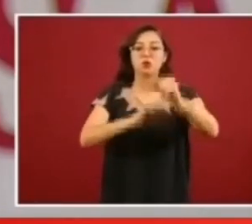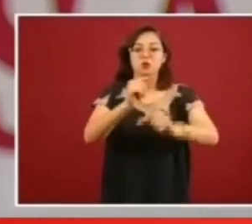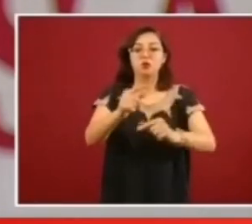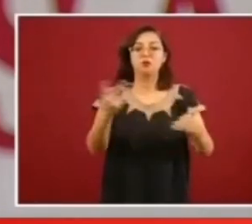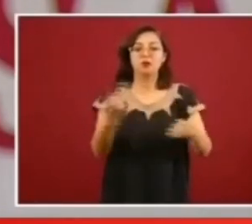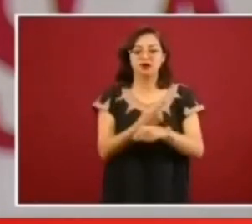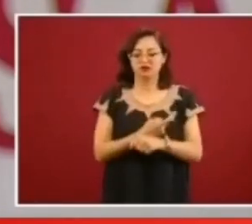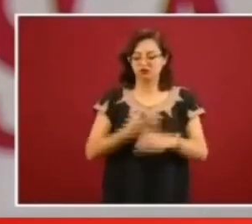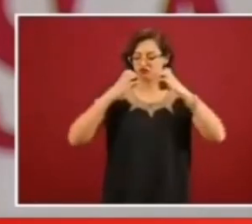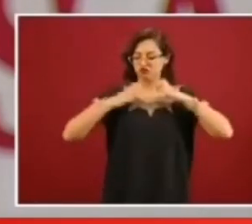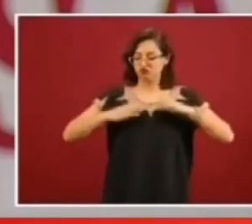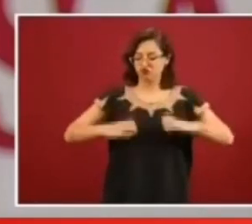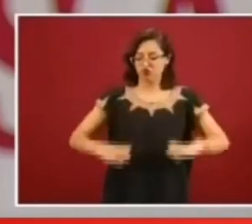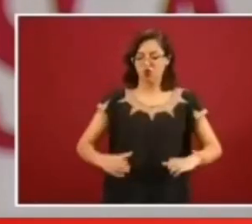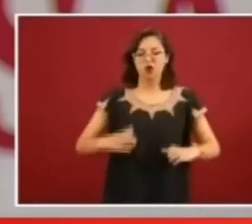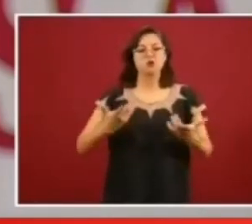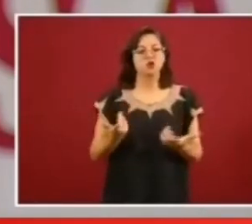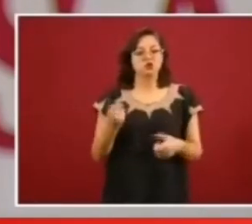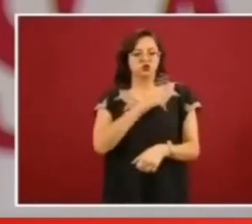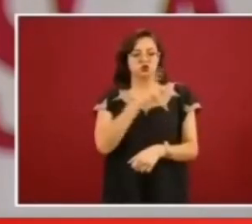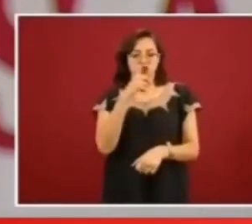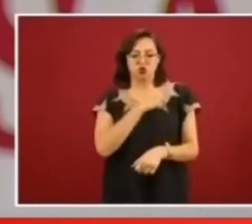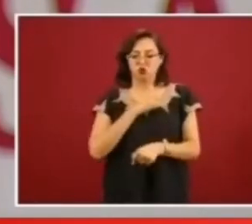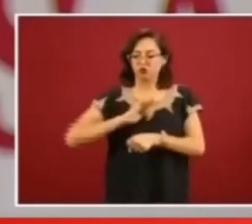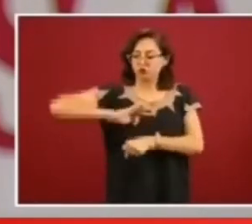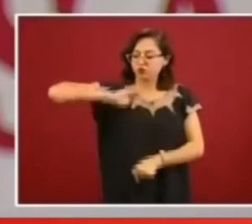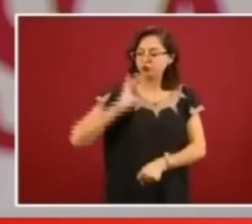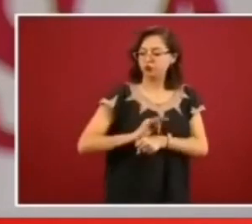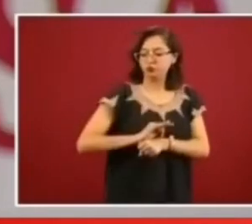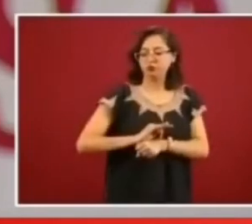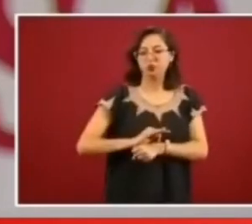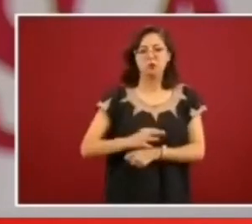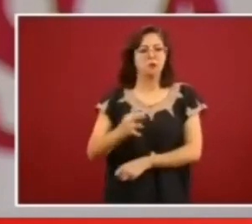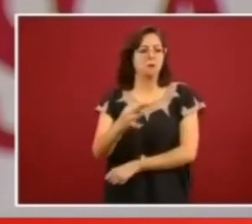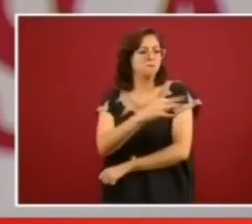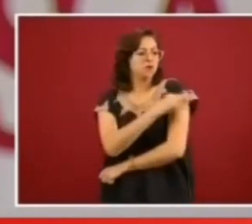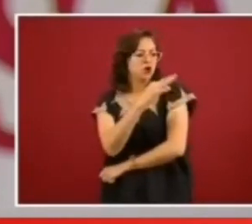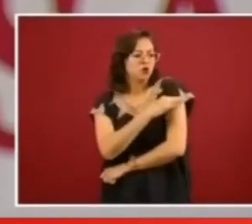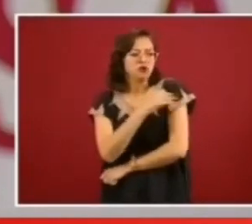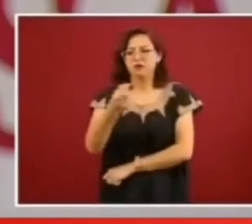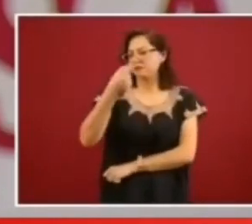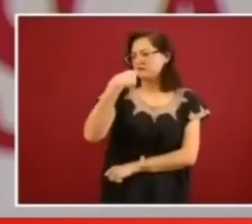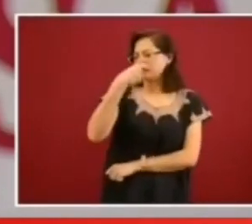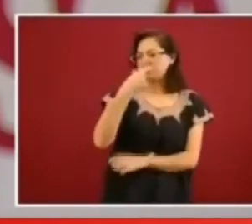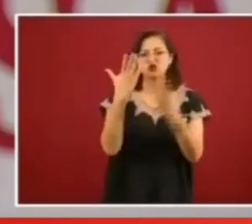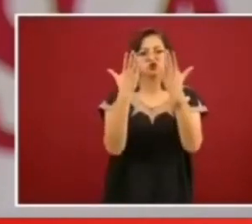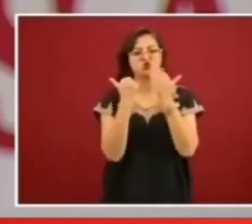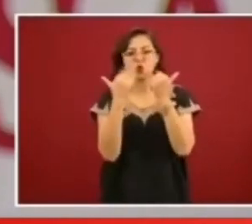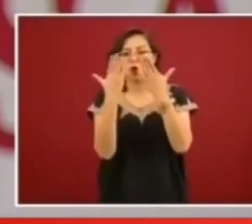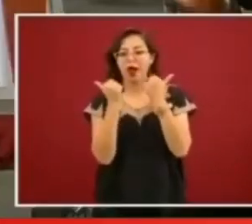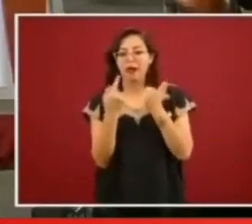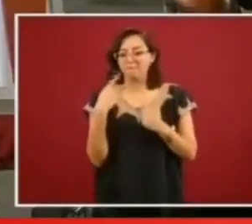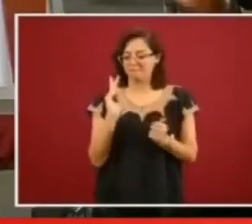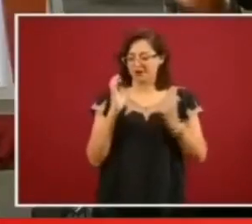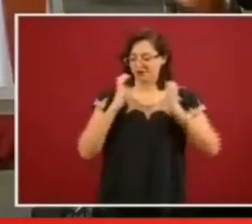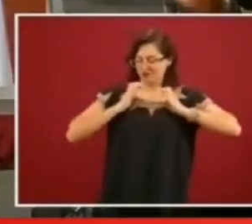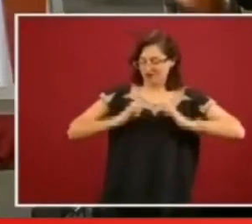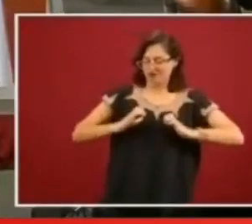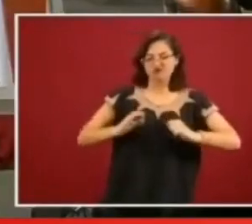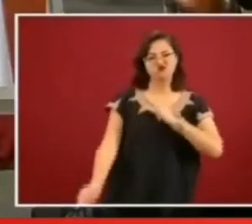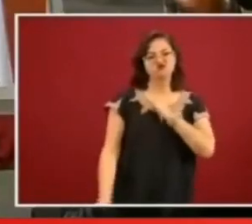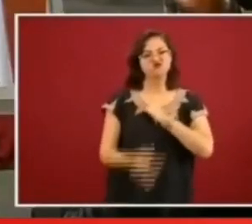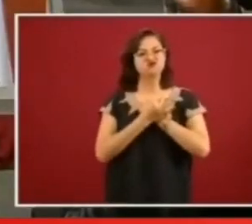la epidemia se detenga. No habiendo una vacuna, no habiendo un tratamiento específico, esta será la contribución más